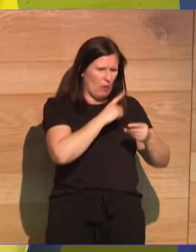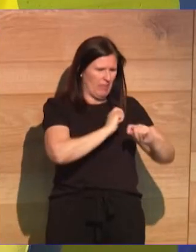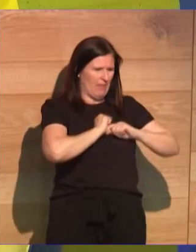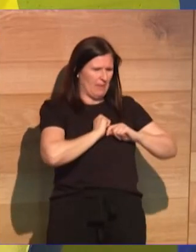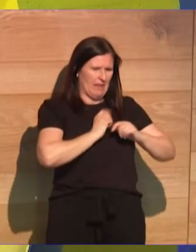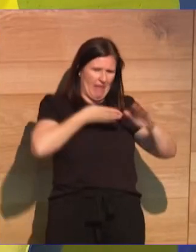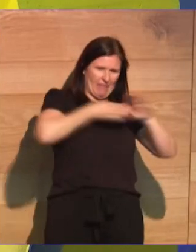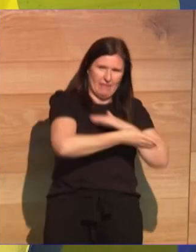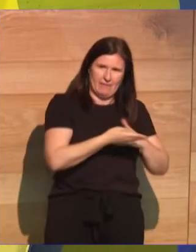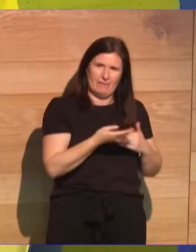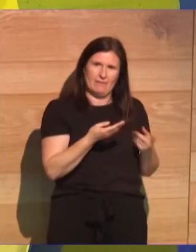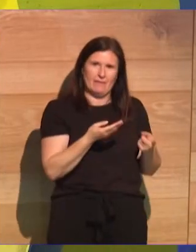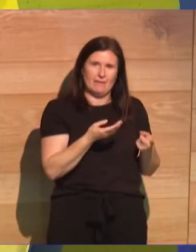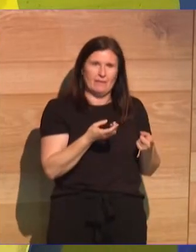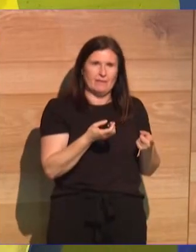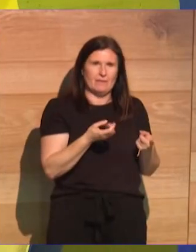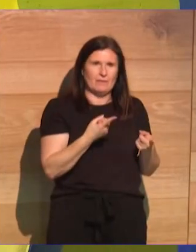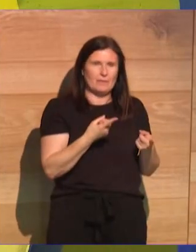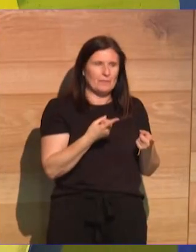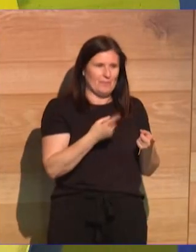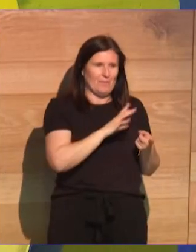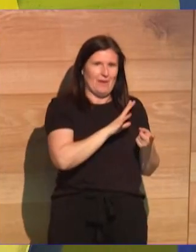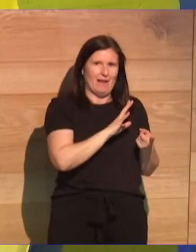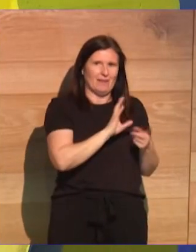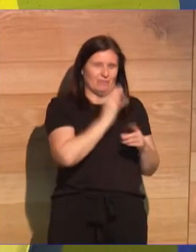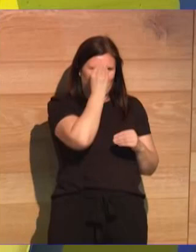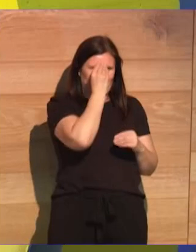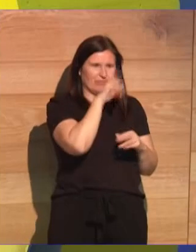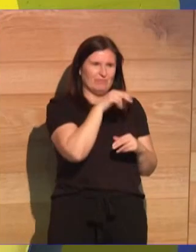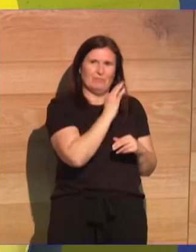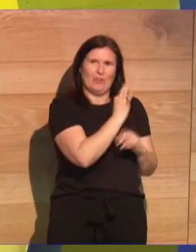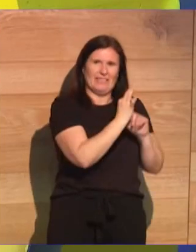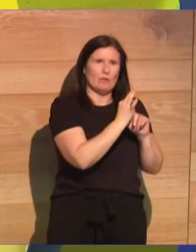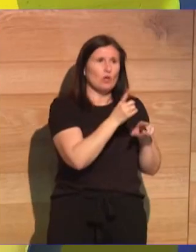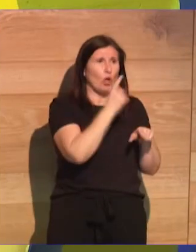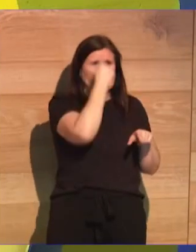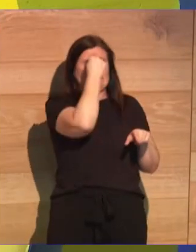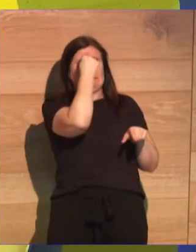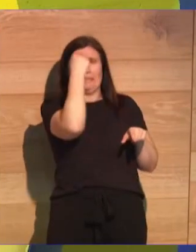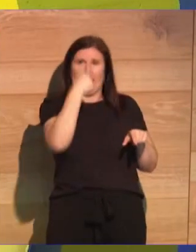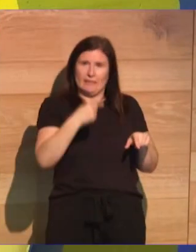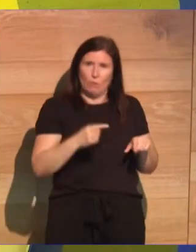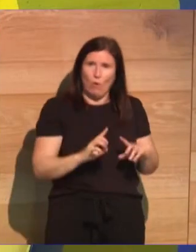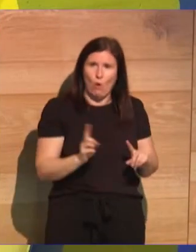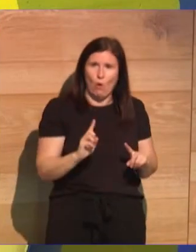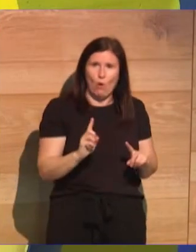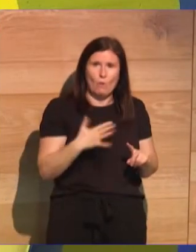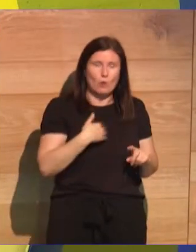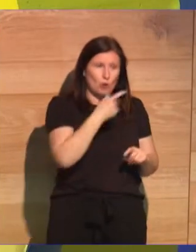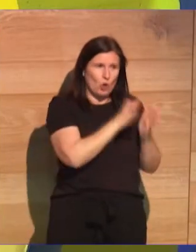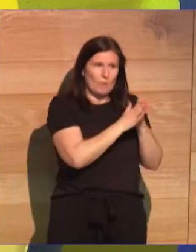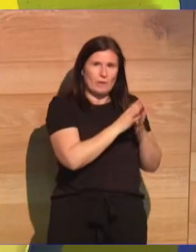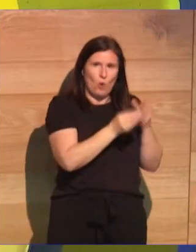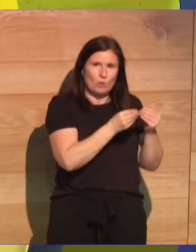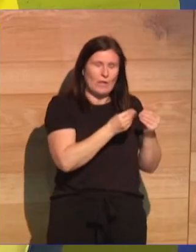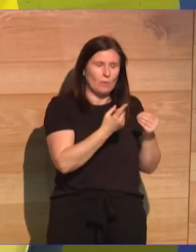entienda que hay más bondad detrás de lo que puede parecer peligroso, ¿no? Porque yo tengo un compañero que la está usando con